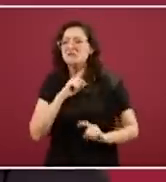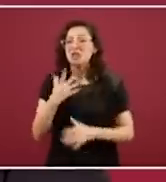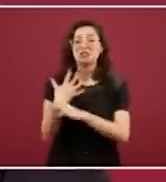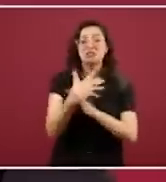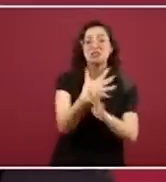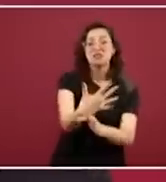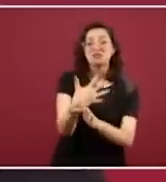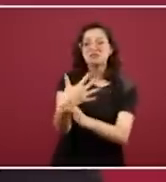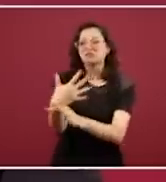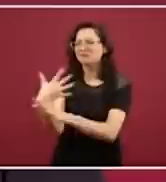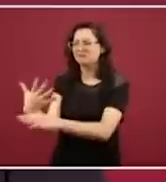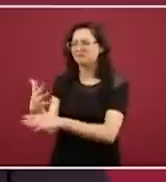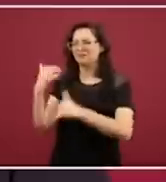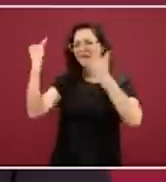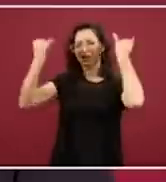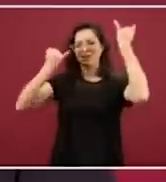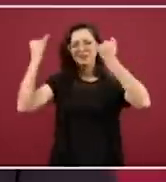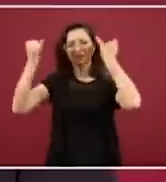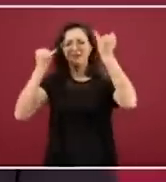Hay